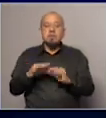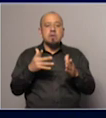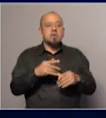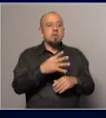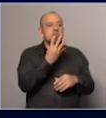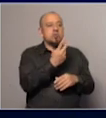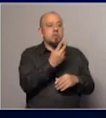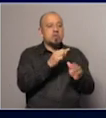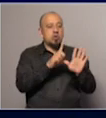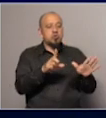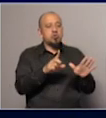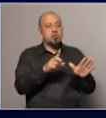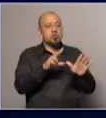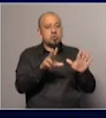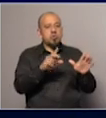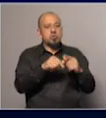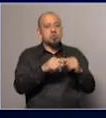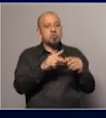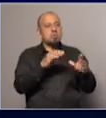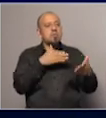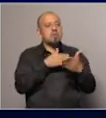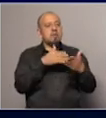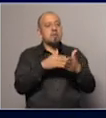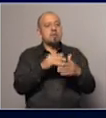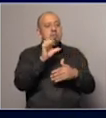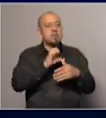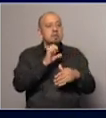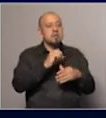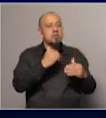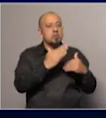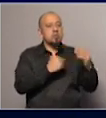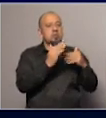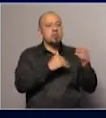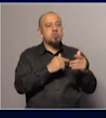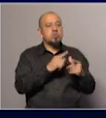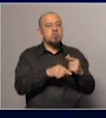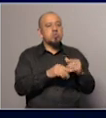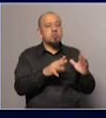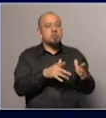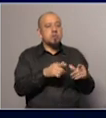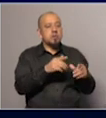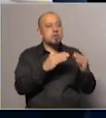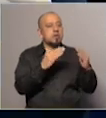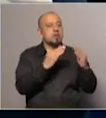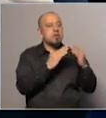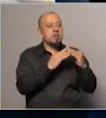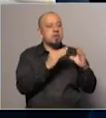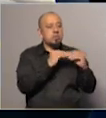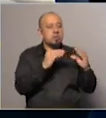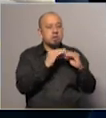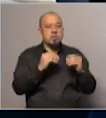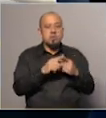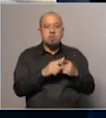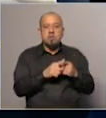428 que limita la contratación de empresas constructoras salvo casos especiales para también la vivienda cooperativa la construcción